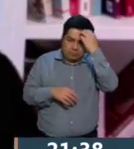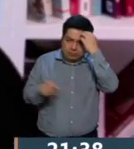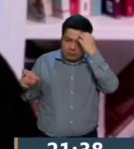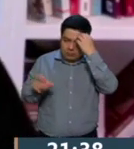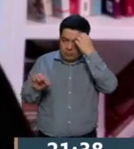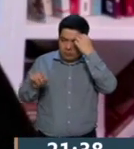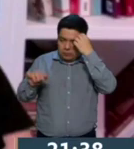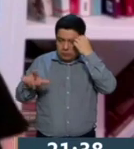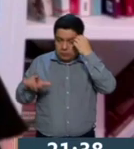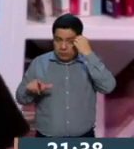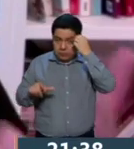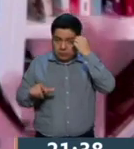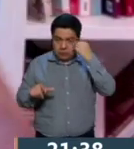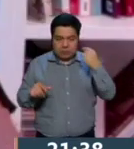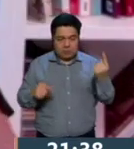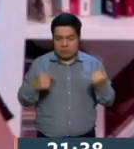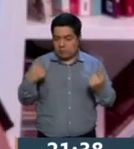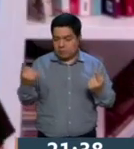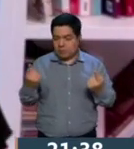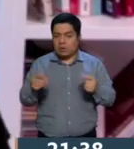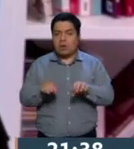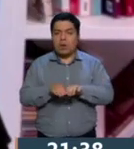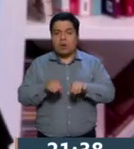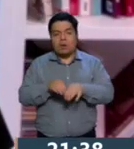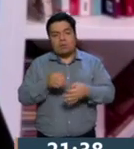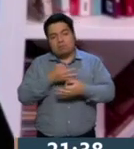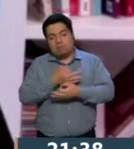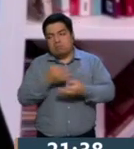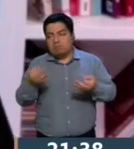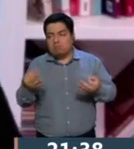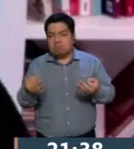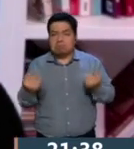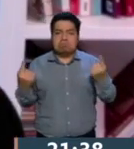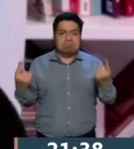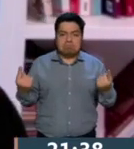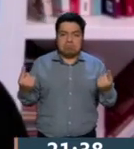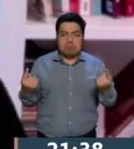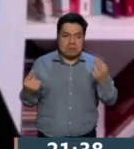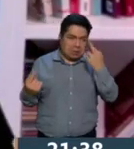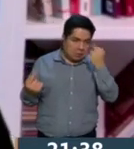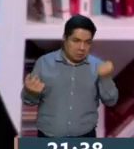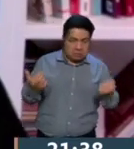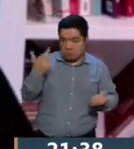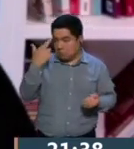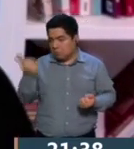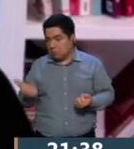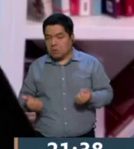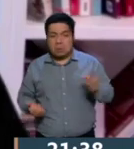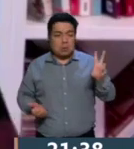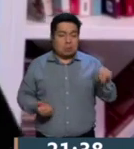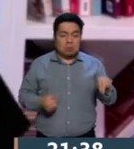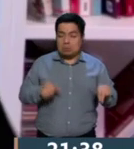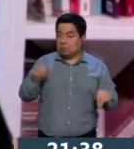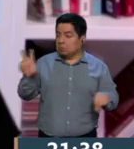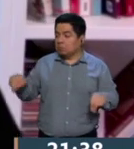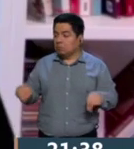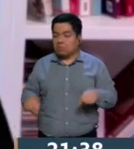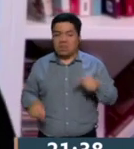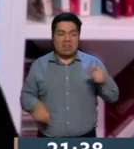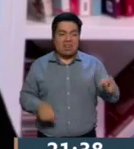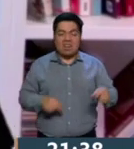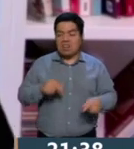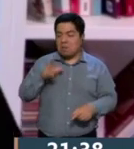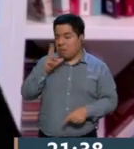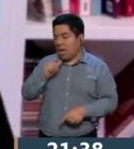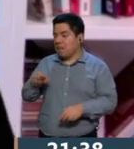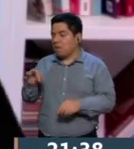Xochitl Gálvez, ¿no? ¿Cómo se han manifestado? Bueno, mira, las dos no tienen razón. Porque por un lado, una impugnando y diciendo que no los dejan